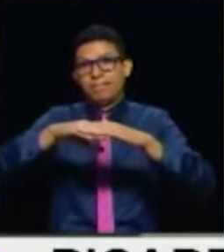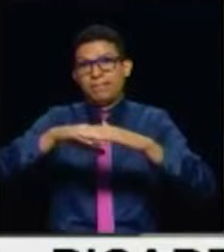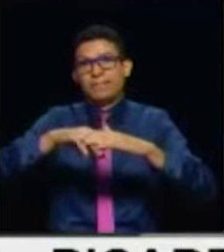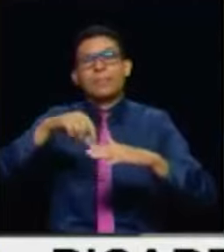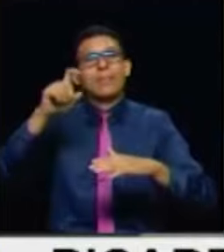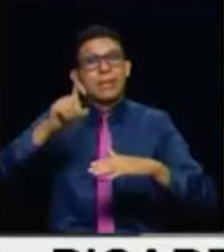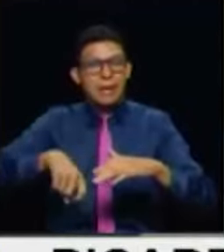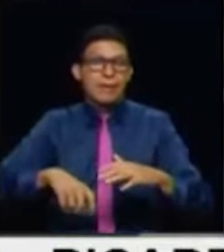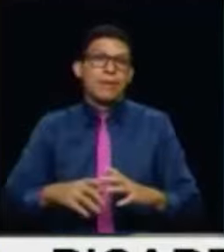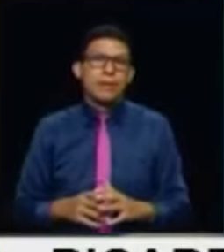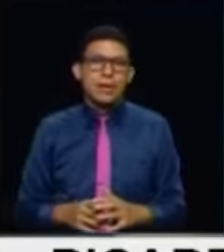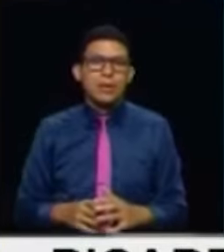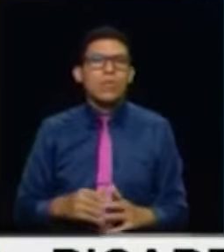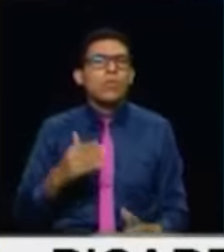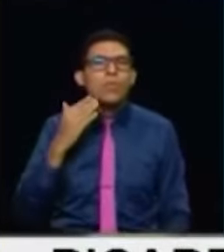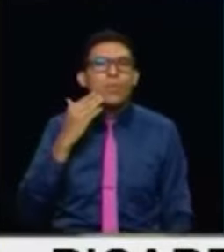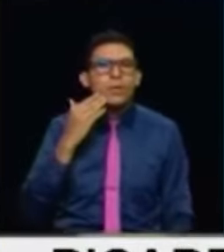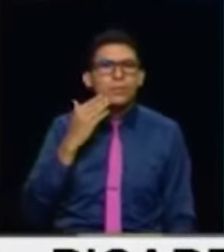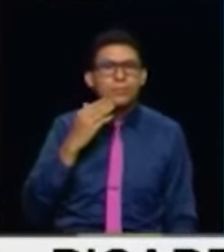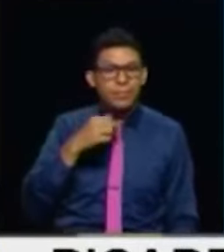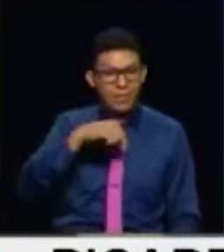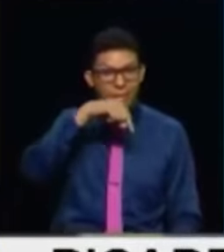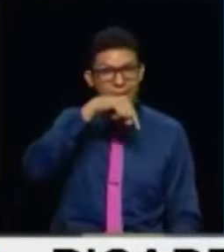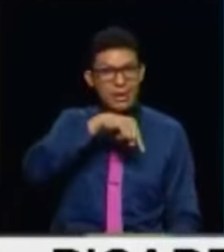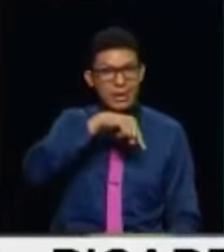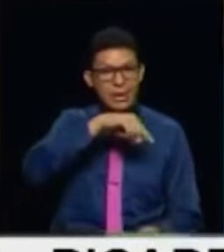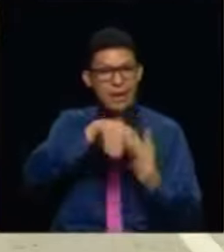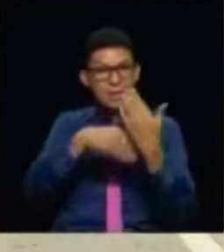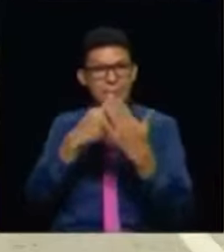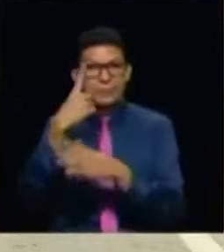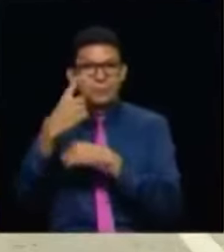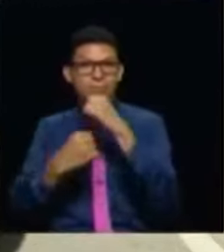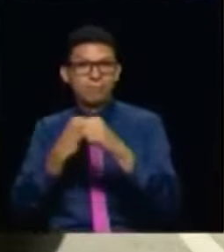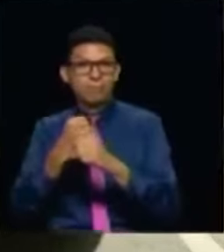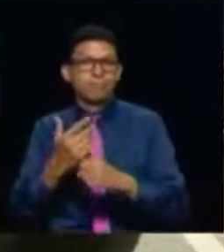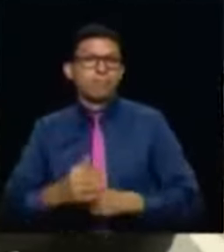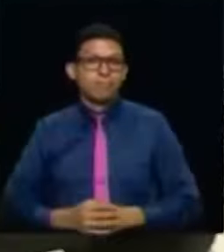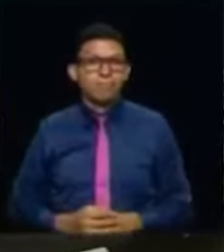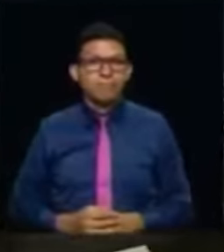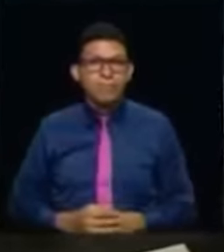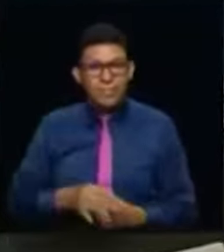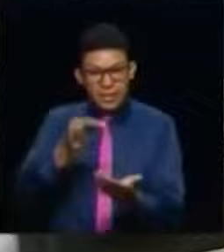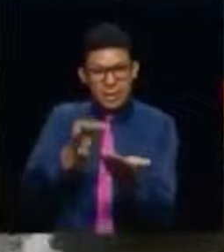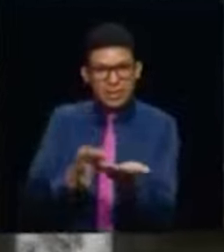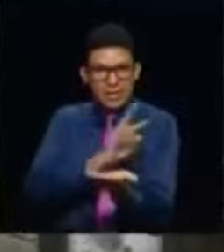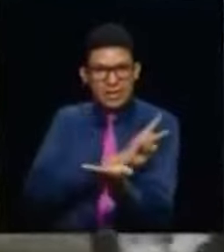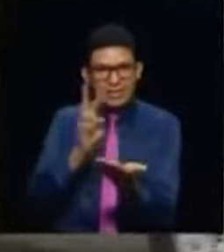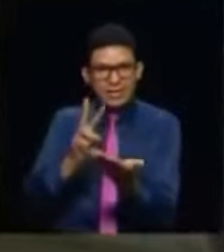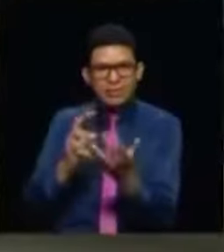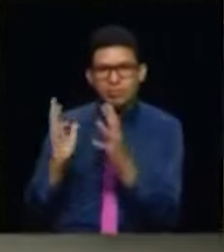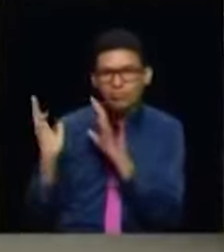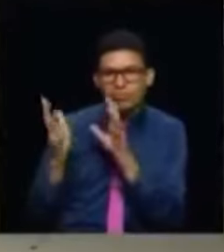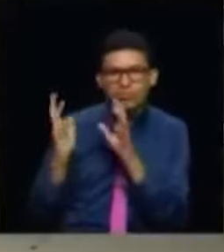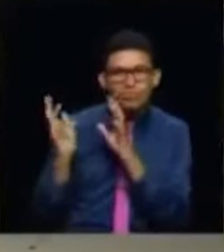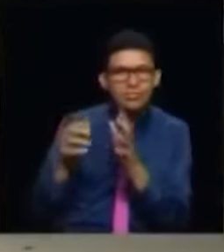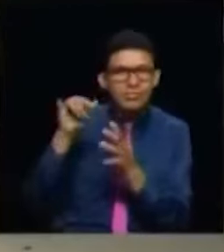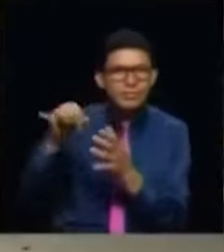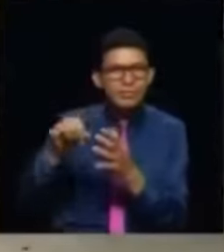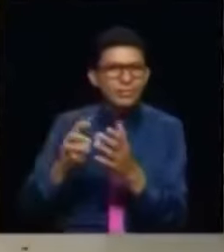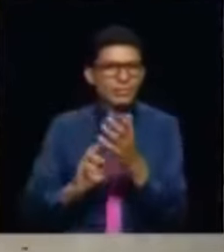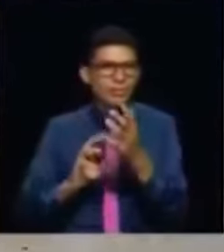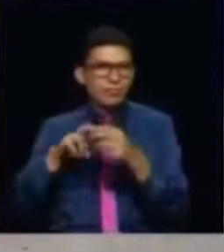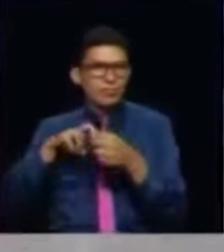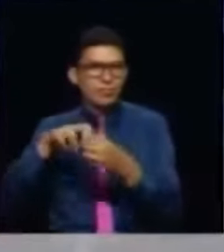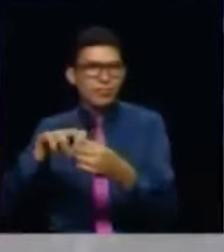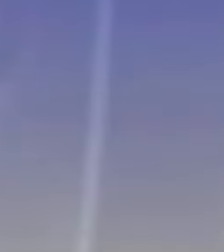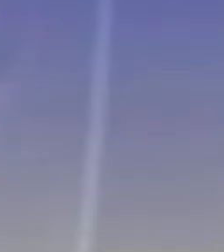cerrar entre este y el próximo año. De esta manera, la capital del Valle, donde se abastecen los transportadores, pasaría de tener